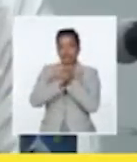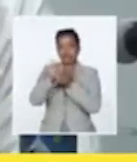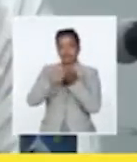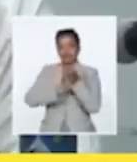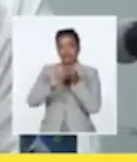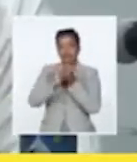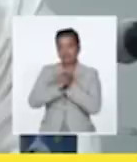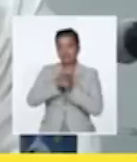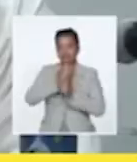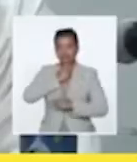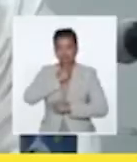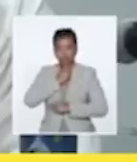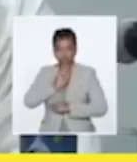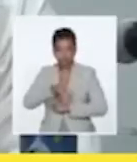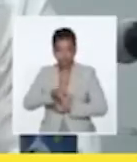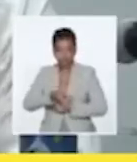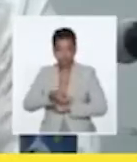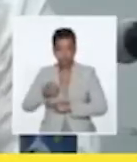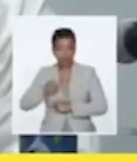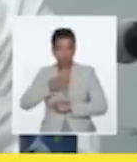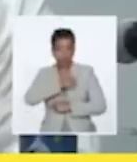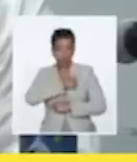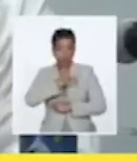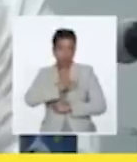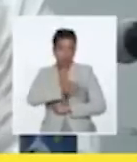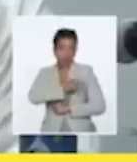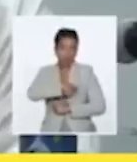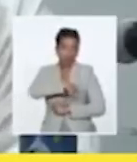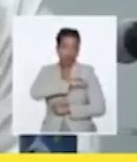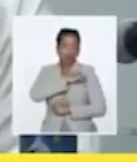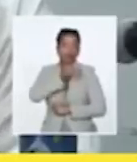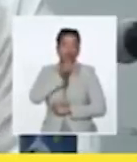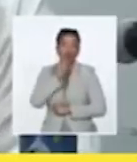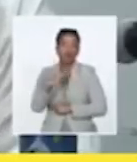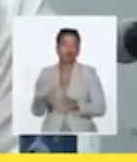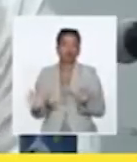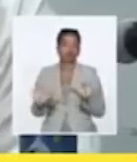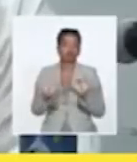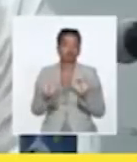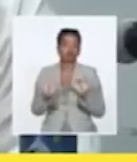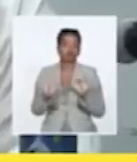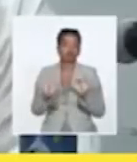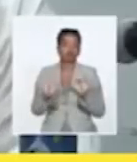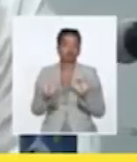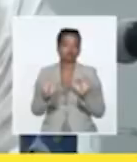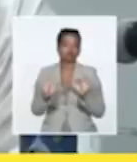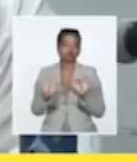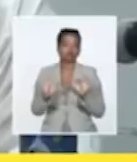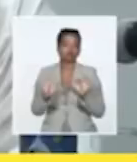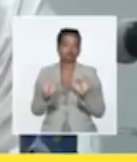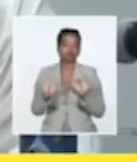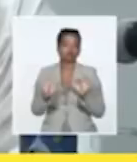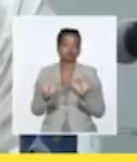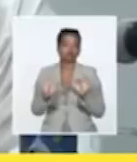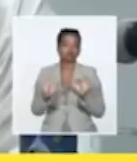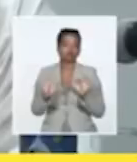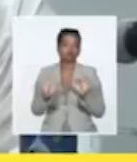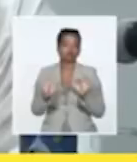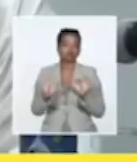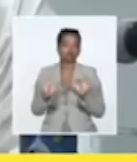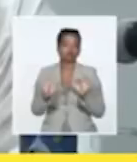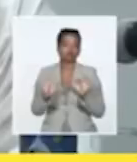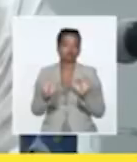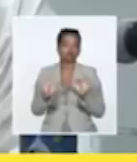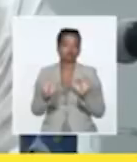tanto pública como privada, donde pública, pueden haber conexiones importantes, incluso para se intercambiaron. Hay pequeña y